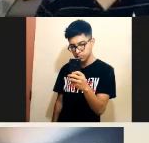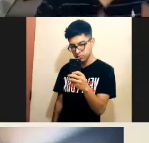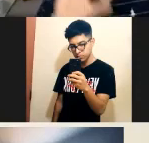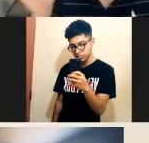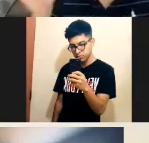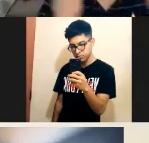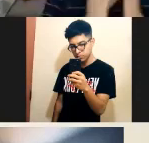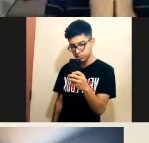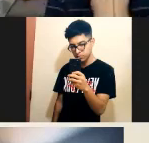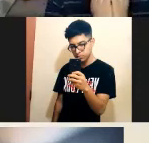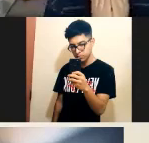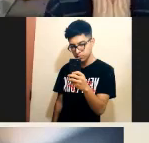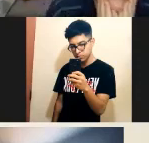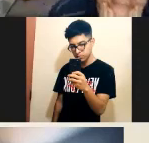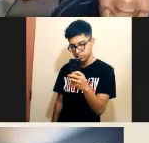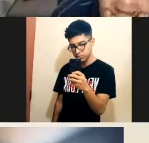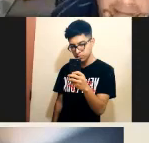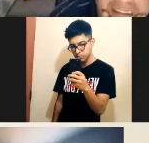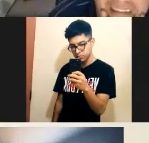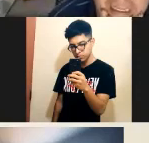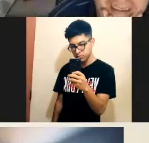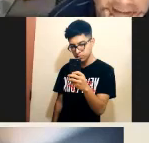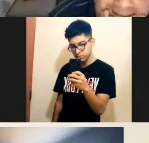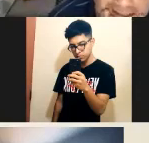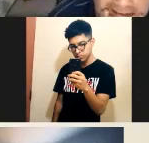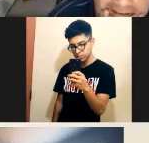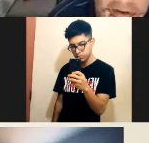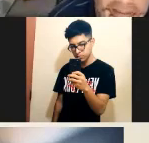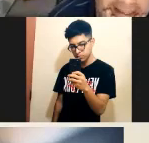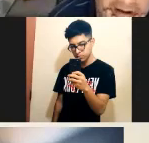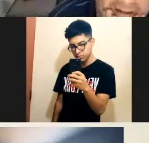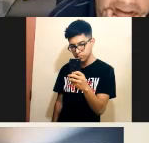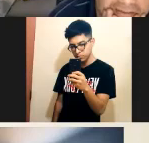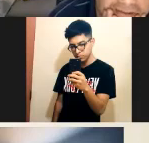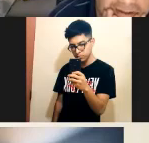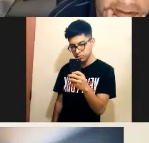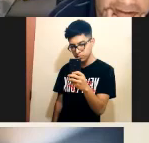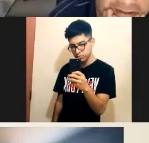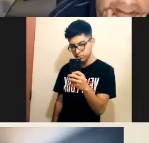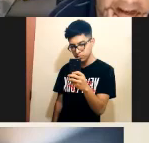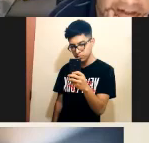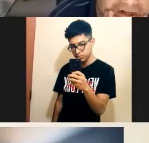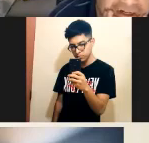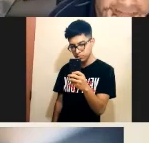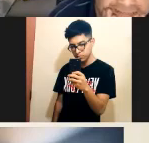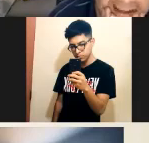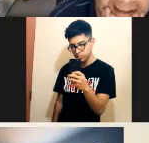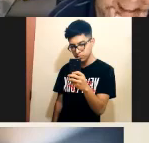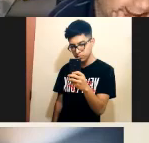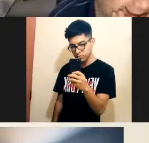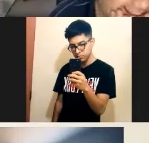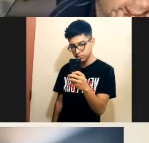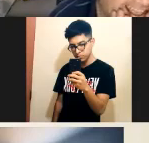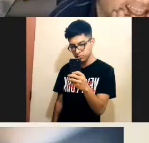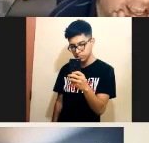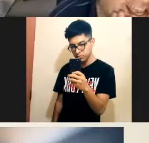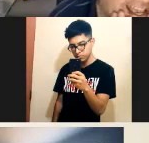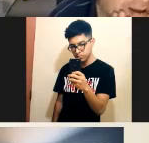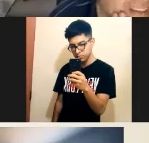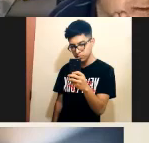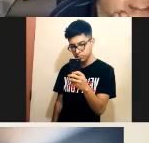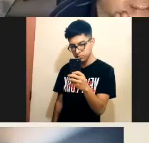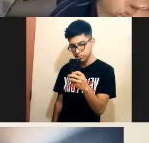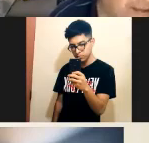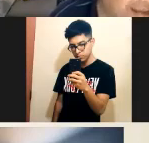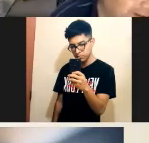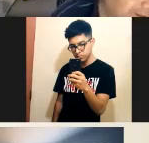Aquí va un comentario que sí, pues es de un comentario de un nerd ñoño.